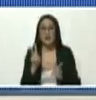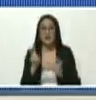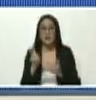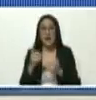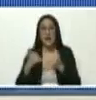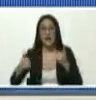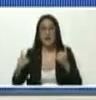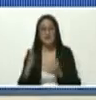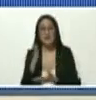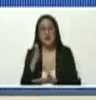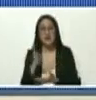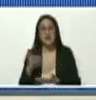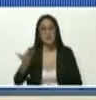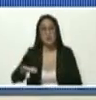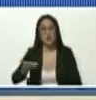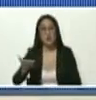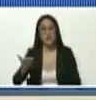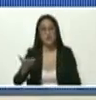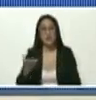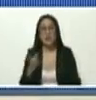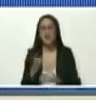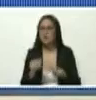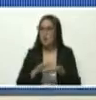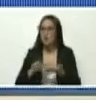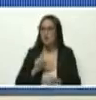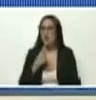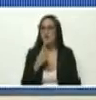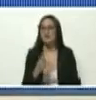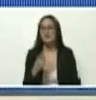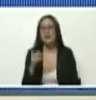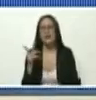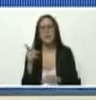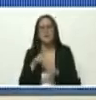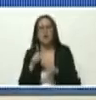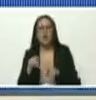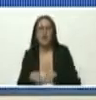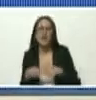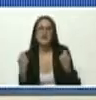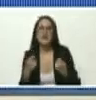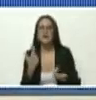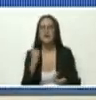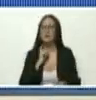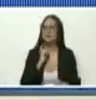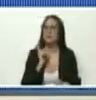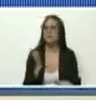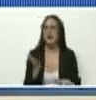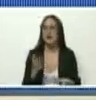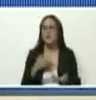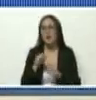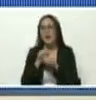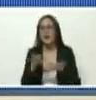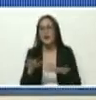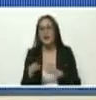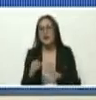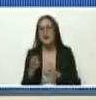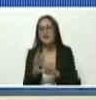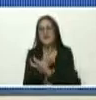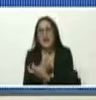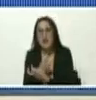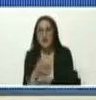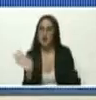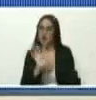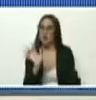energética. La solución no es decir que el petróleo es dañino, perjudicial, que es contaminante. La